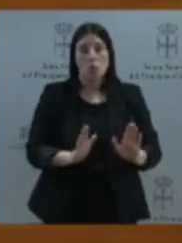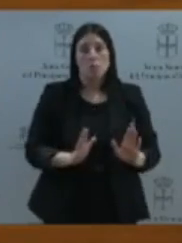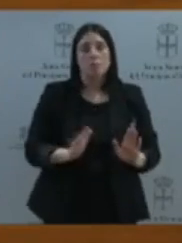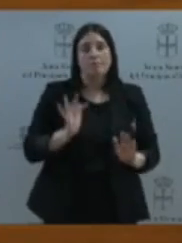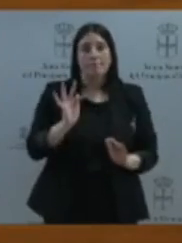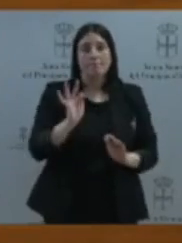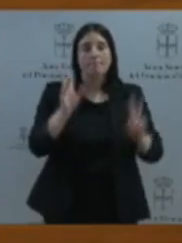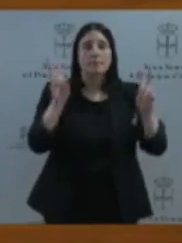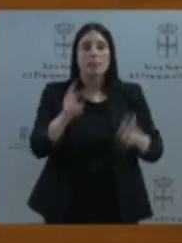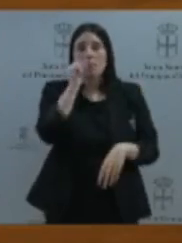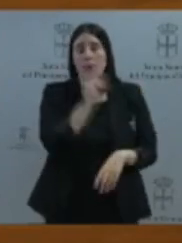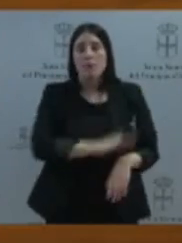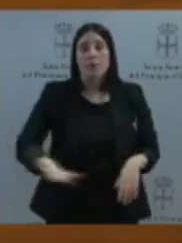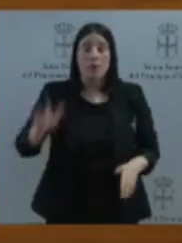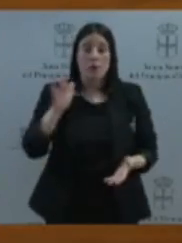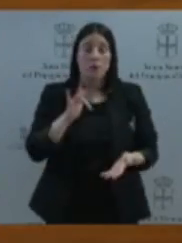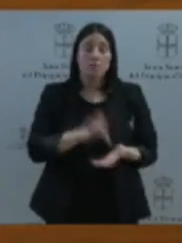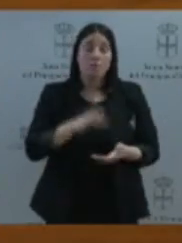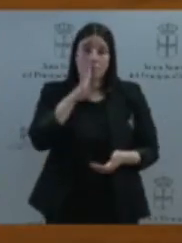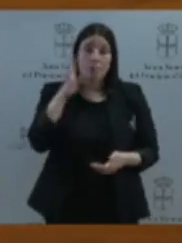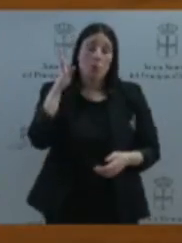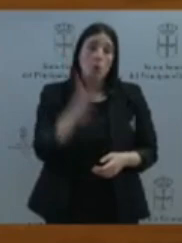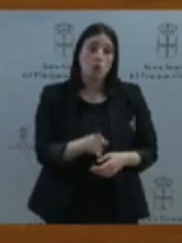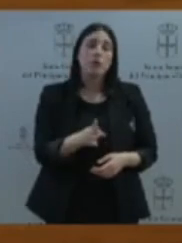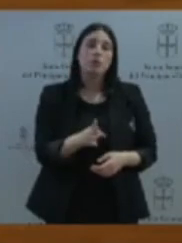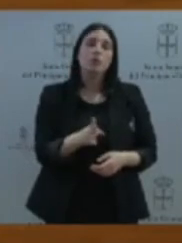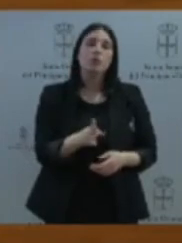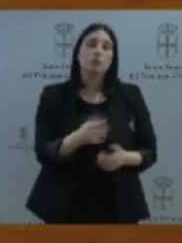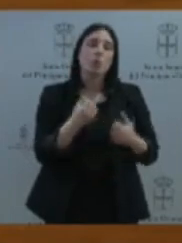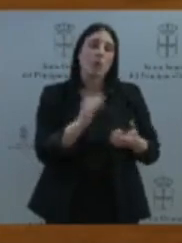legislatura, por lo menos las fuerzas democráticas, coincidimos permanentemente en la defensa de estos valores. Muchas gracias.